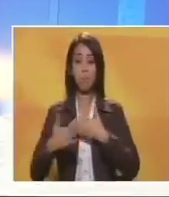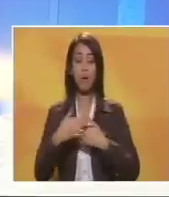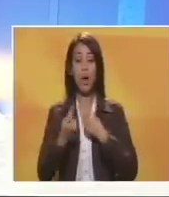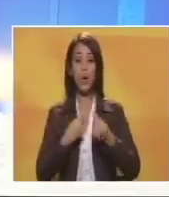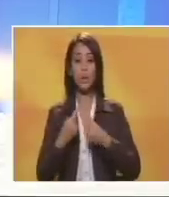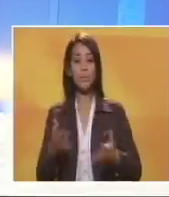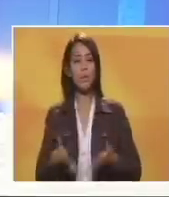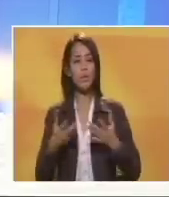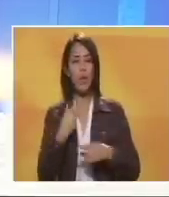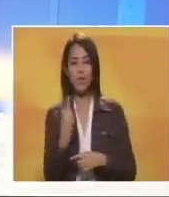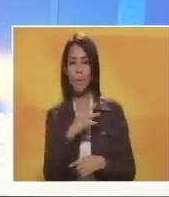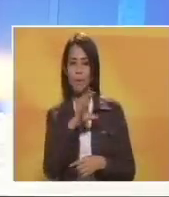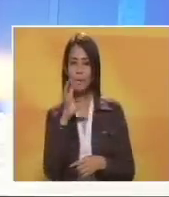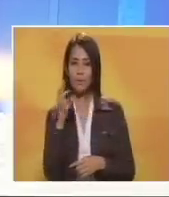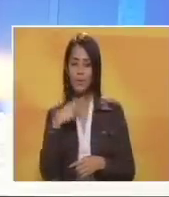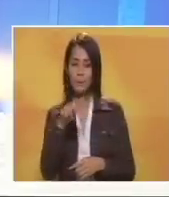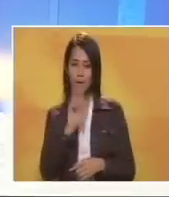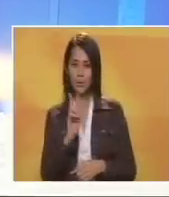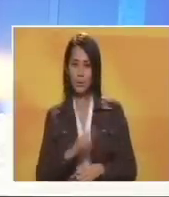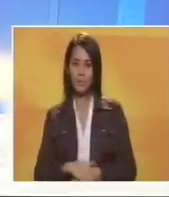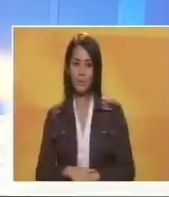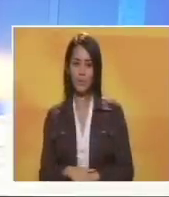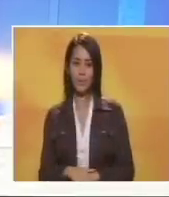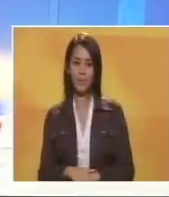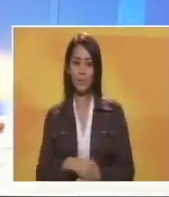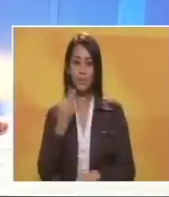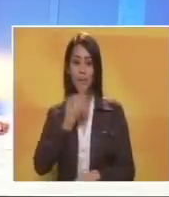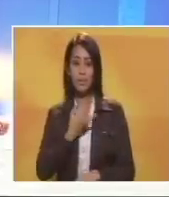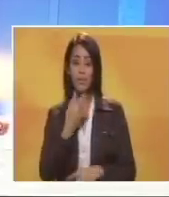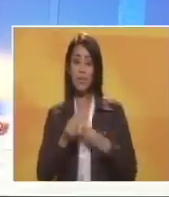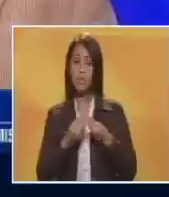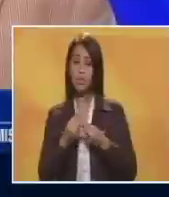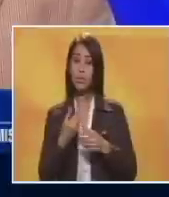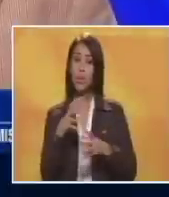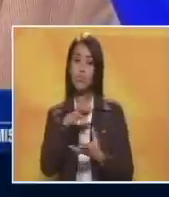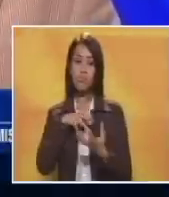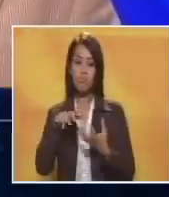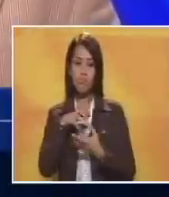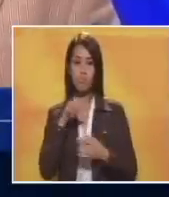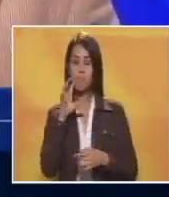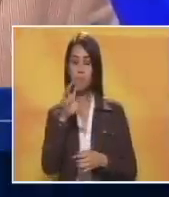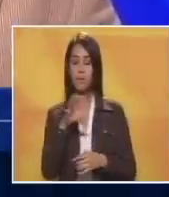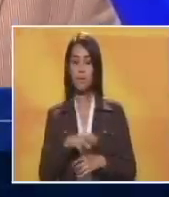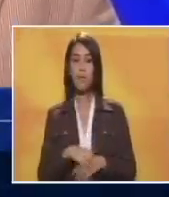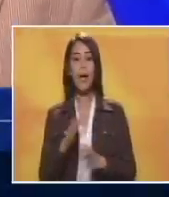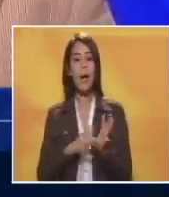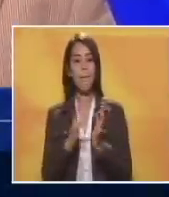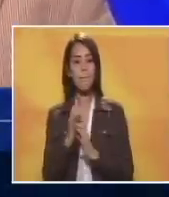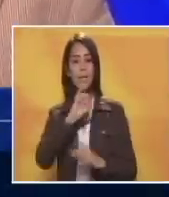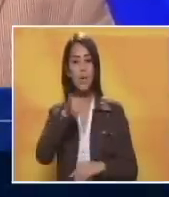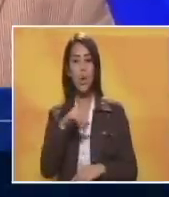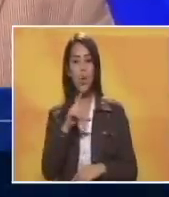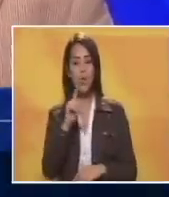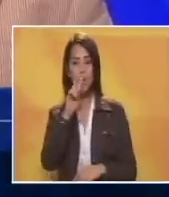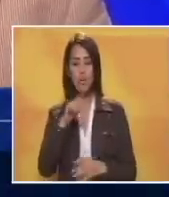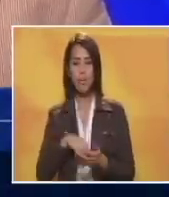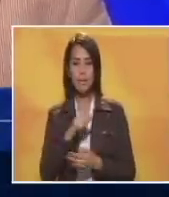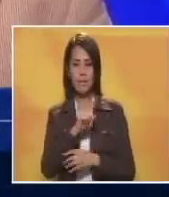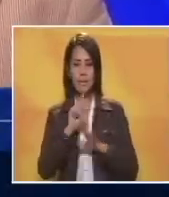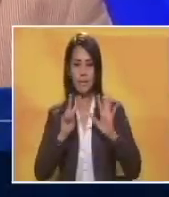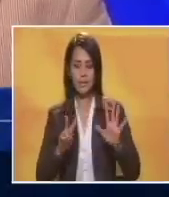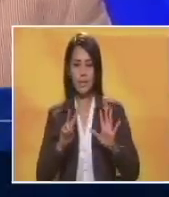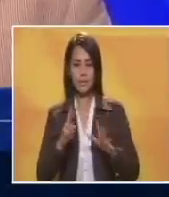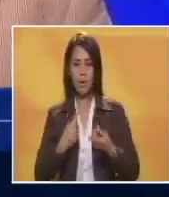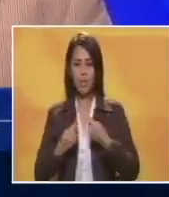económico que promueven varios países contra Venezuela. Aseguró que los hechos violentos registrados en el país entre abril y julio de 2017